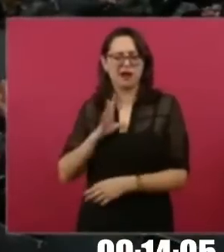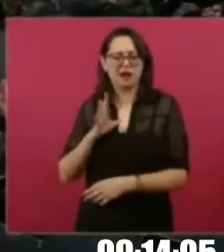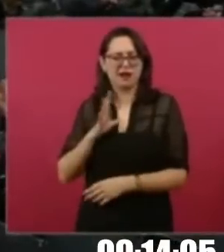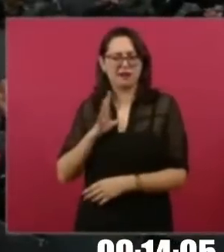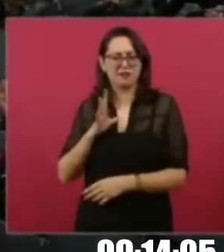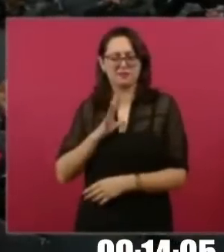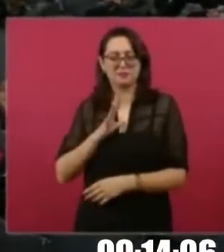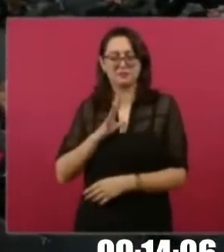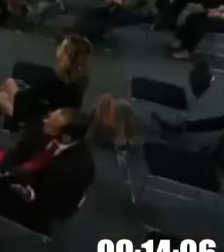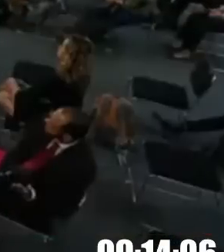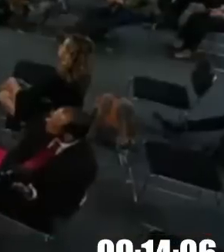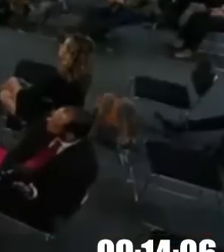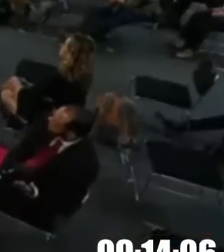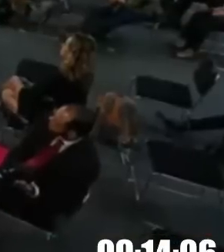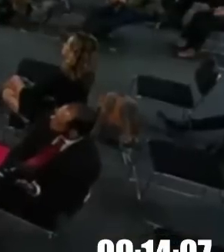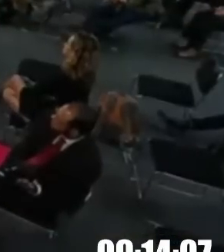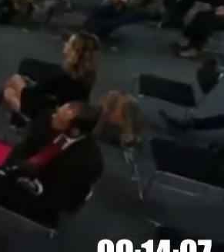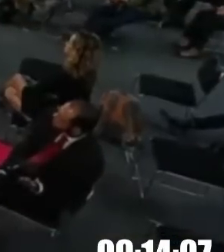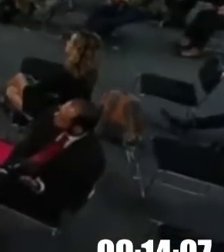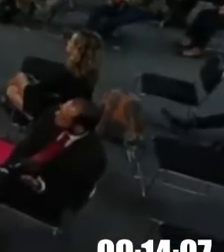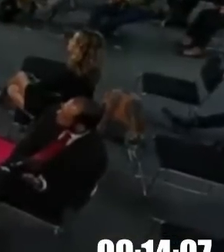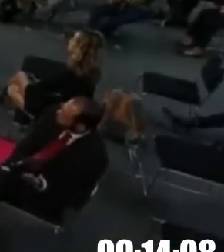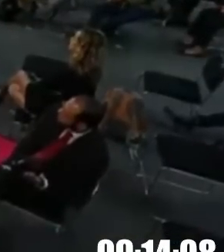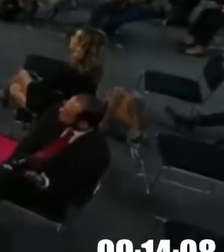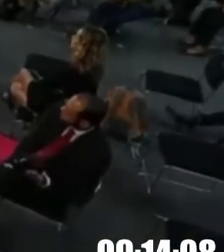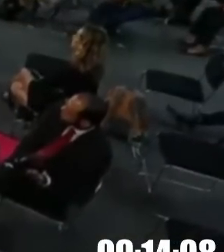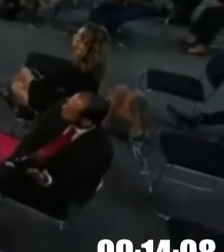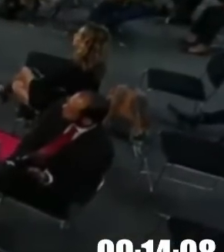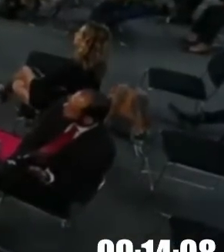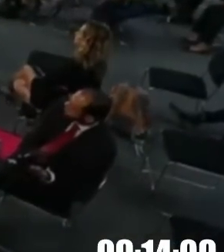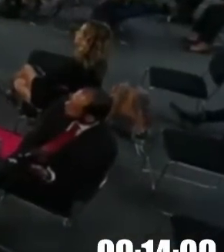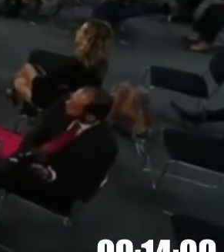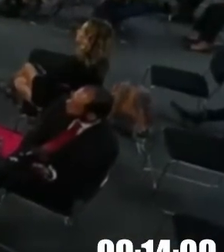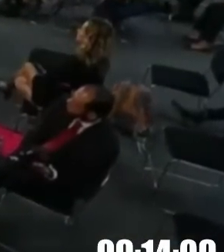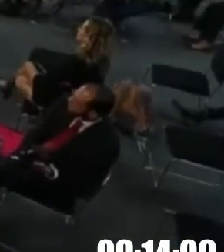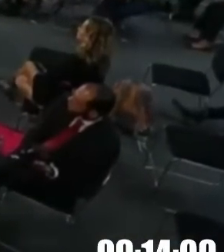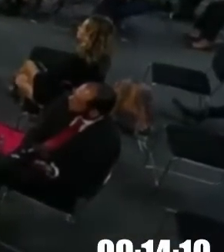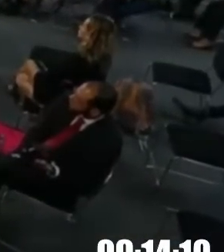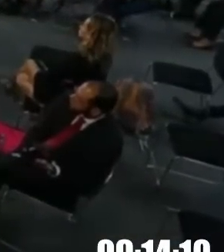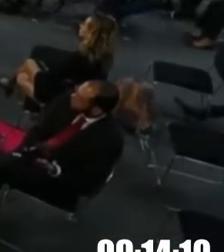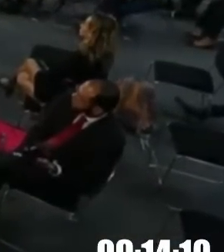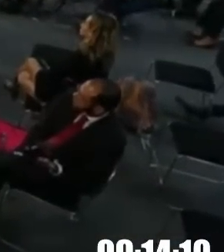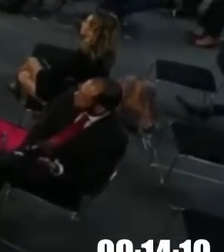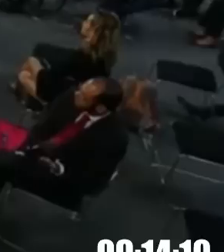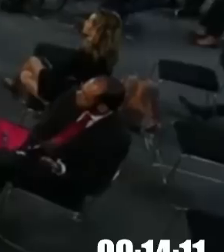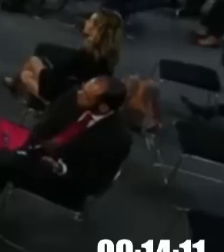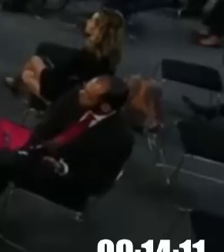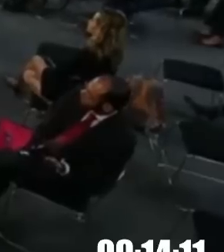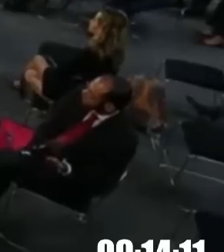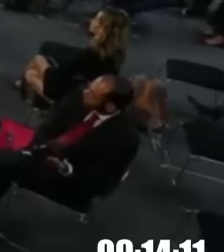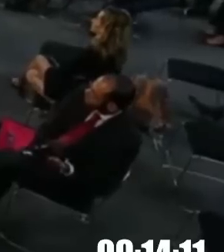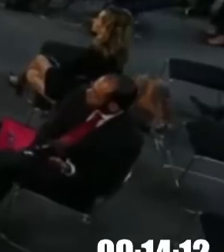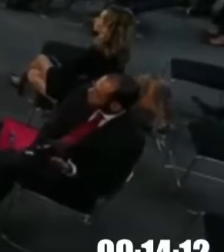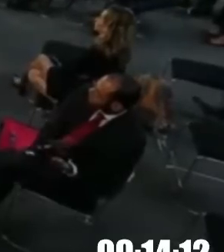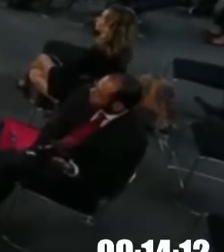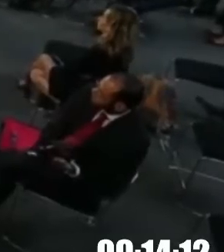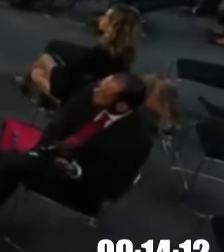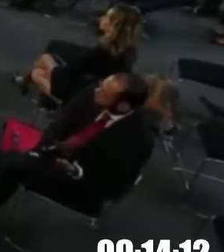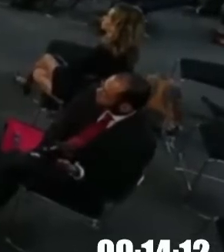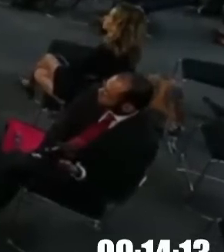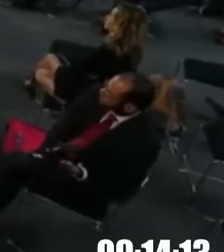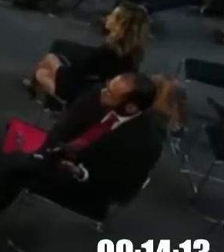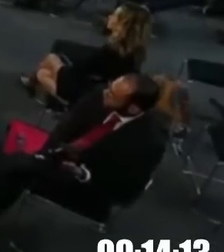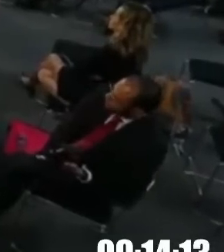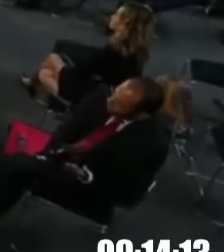no transgénico y para la masa para la tortilla solo maíz